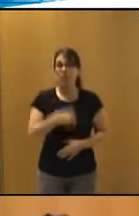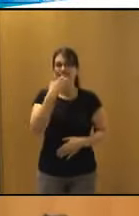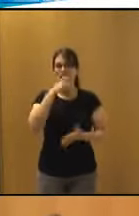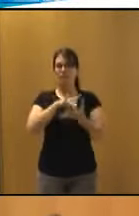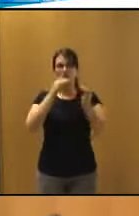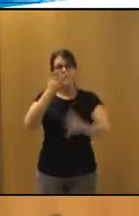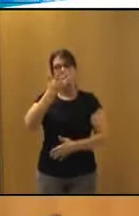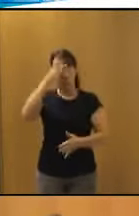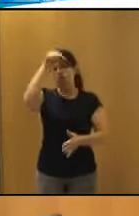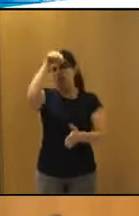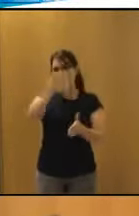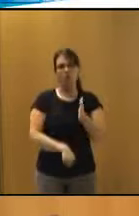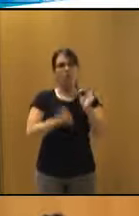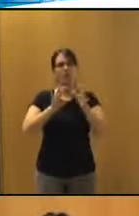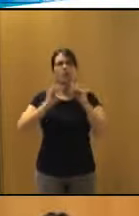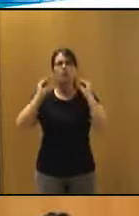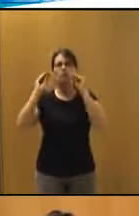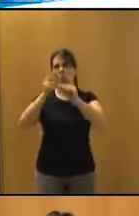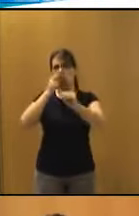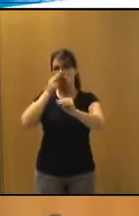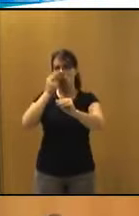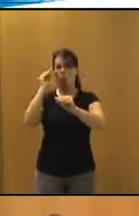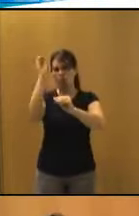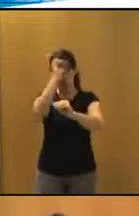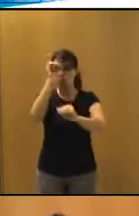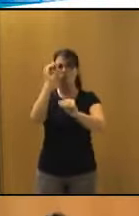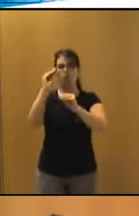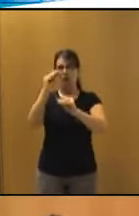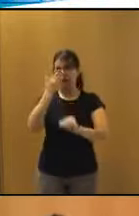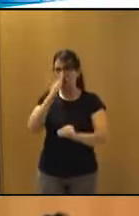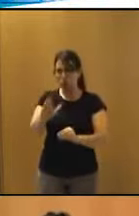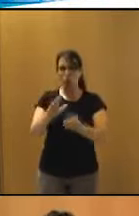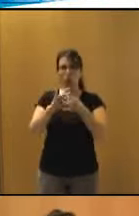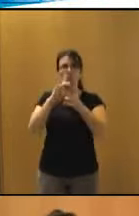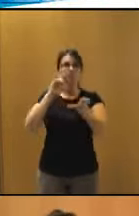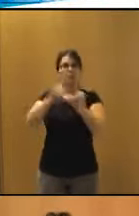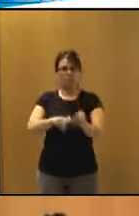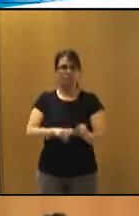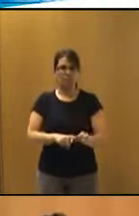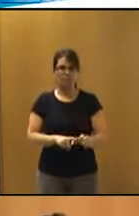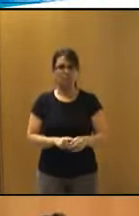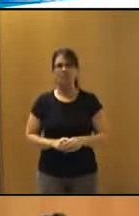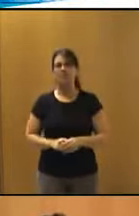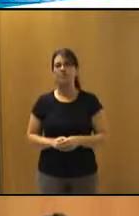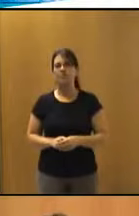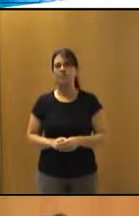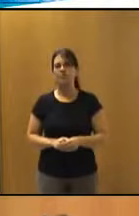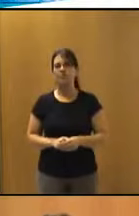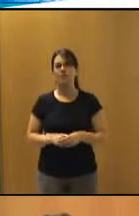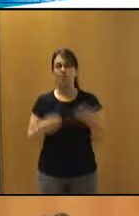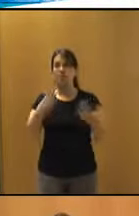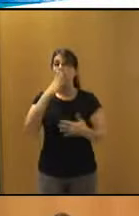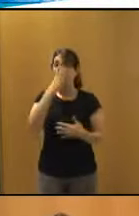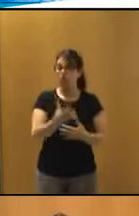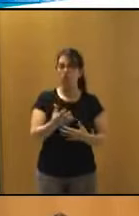solo es posible desde el conocimiento profundo de los intereses, las opiniones, las aptitudes para la participación de este grupo de